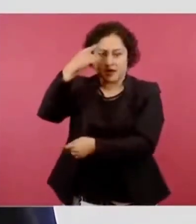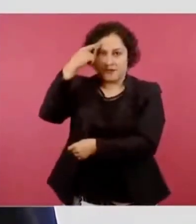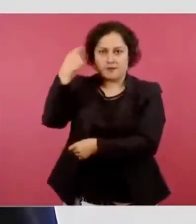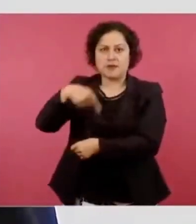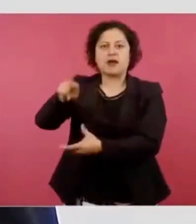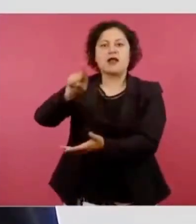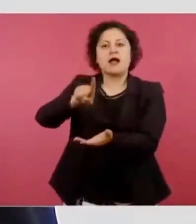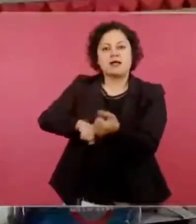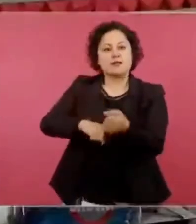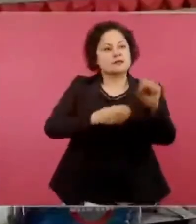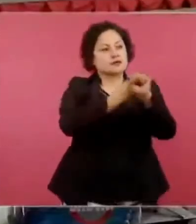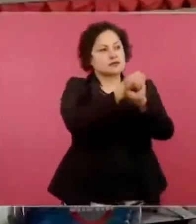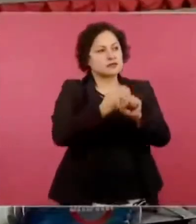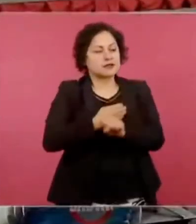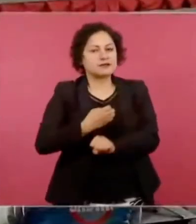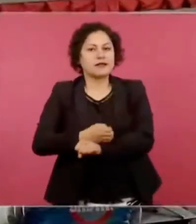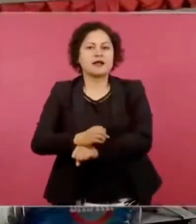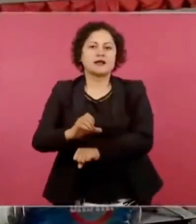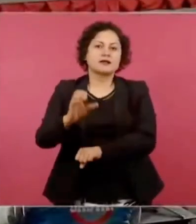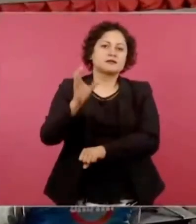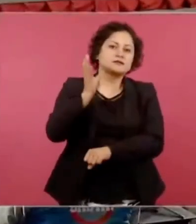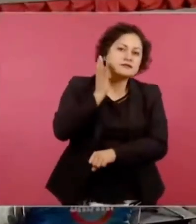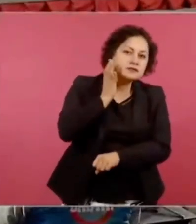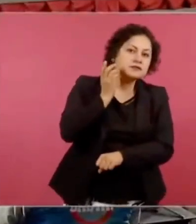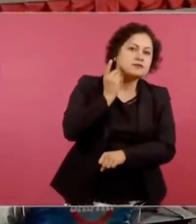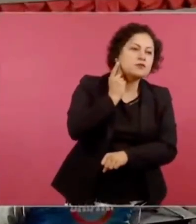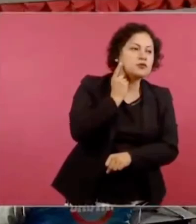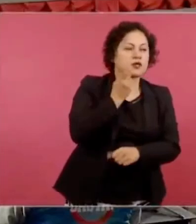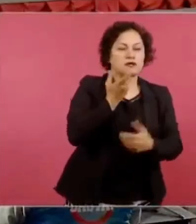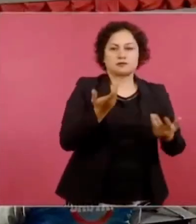congresos locales. Nos parece que esta decisión,